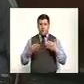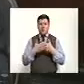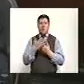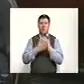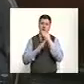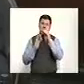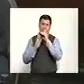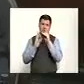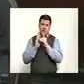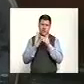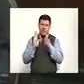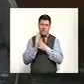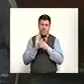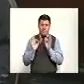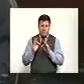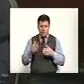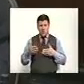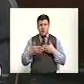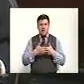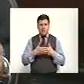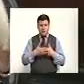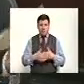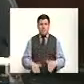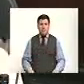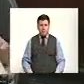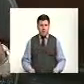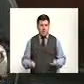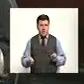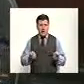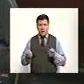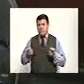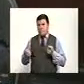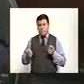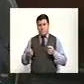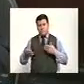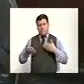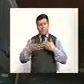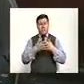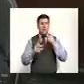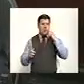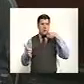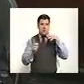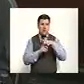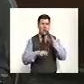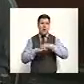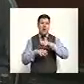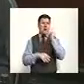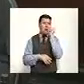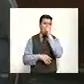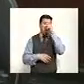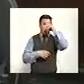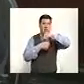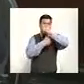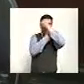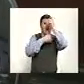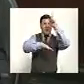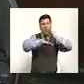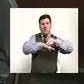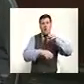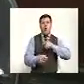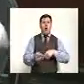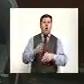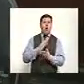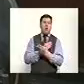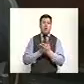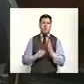decreto para esa nueva organización que será manejada e influenciada por los narcoterroristas de la FARC. Esto es